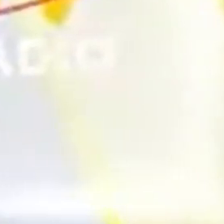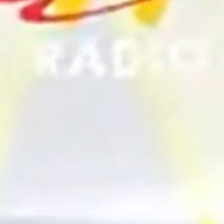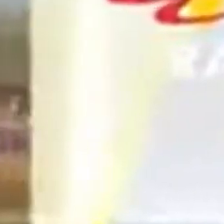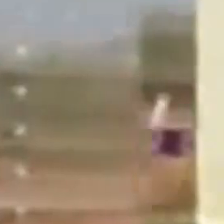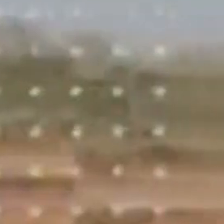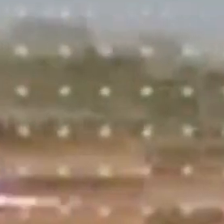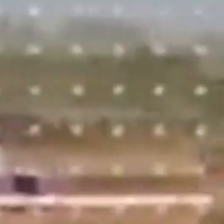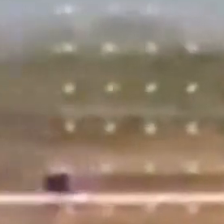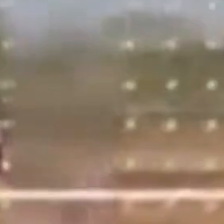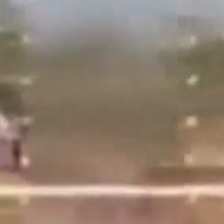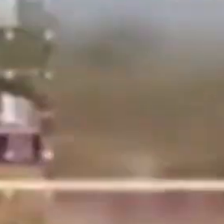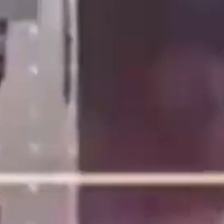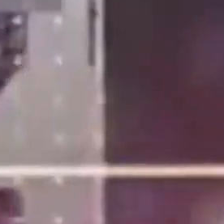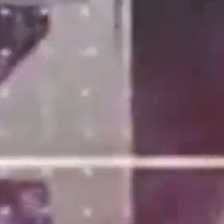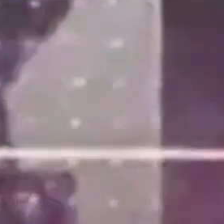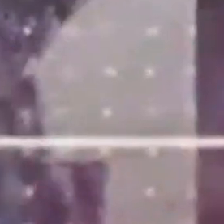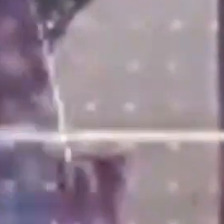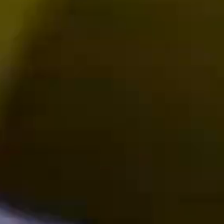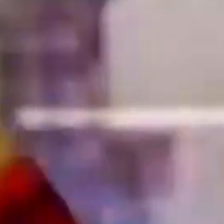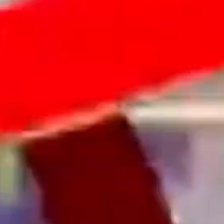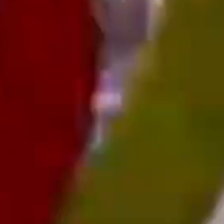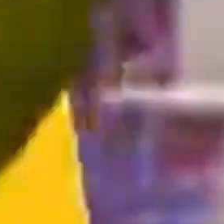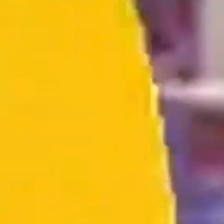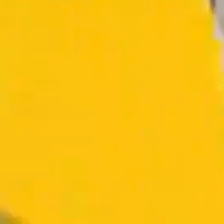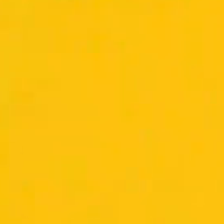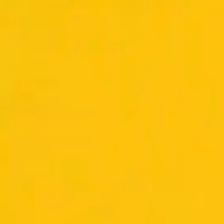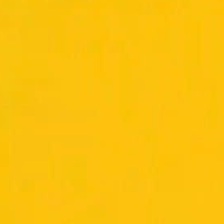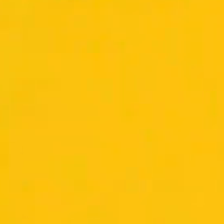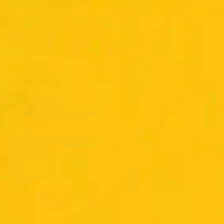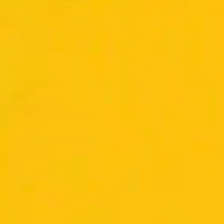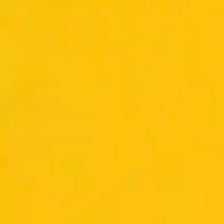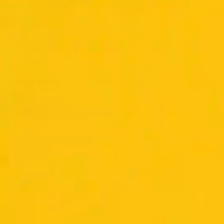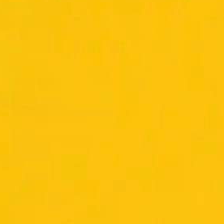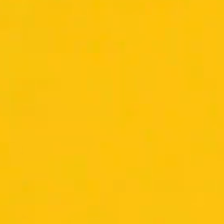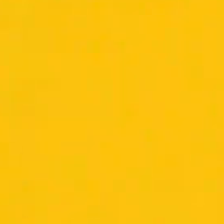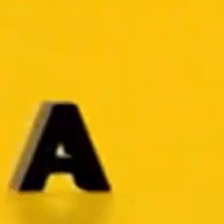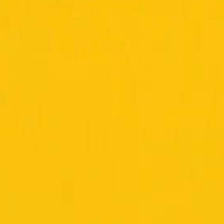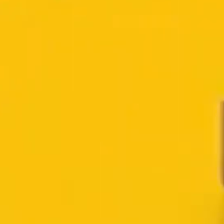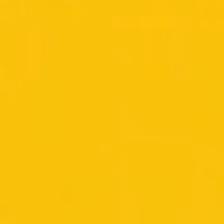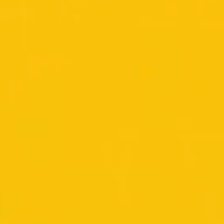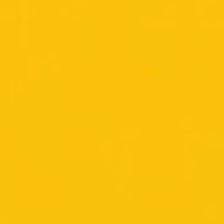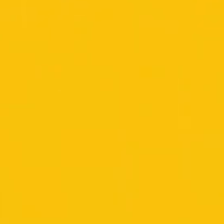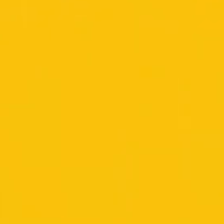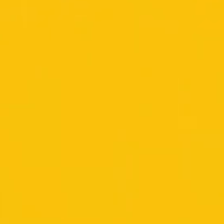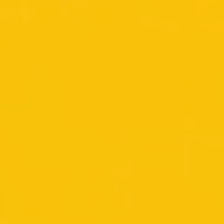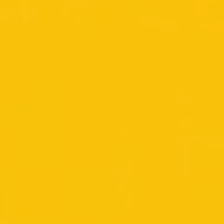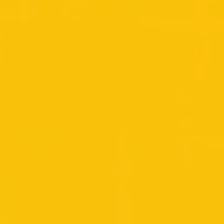W Radio, noticias cada instante.